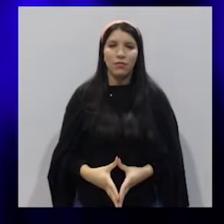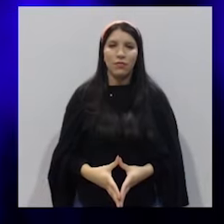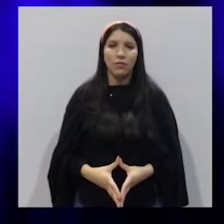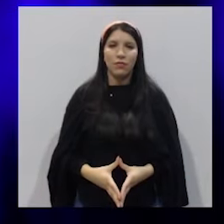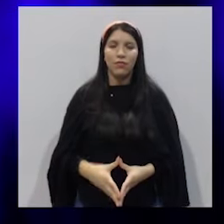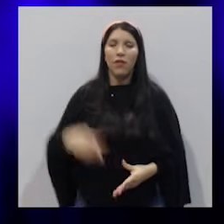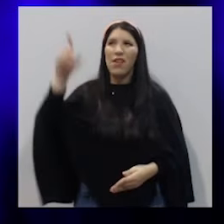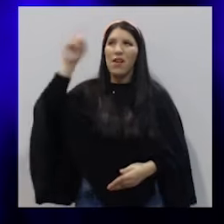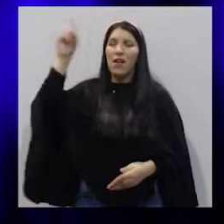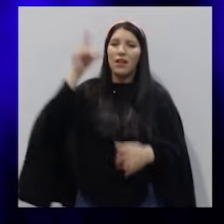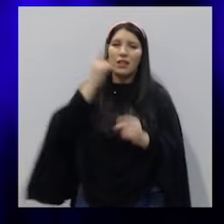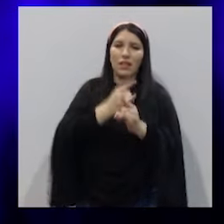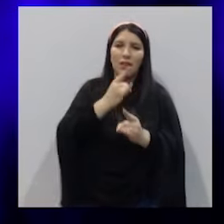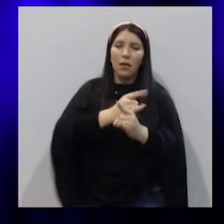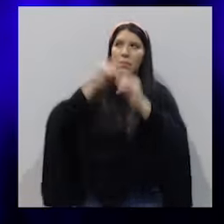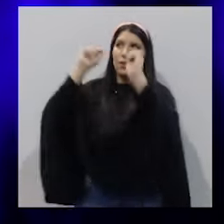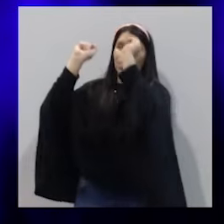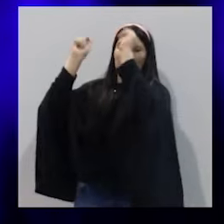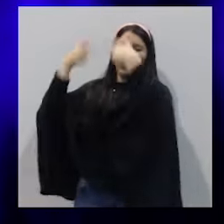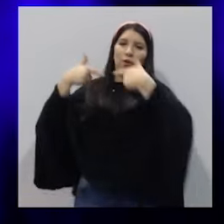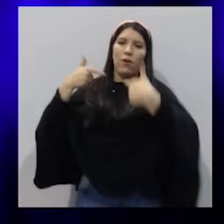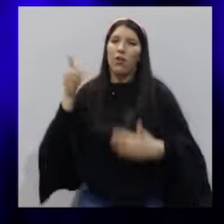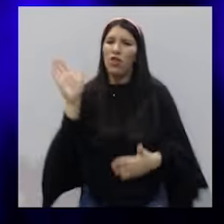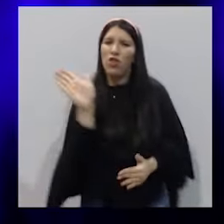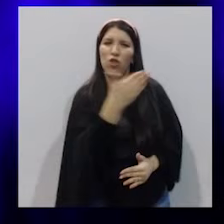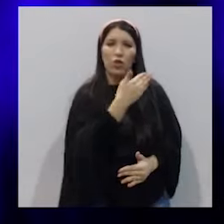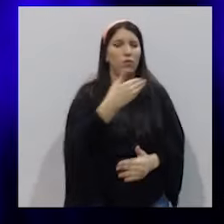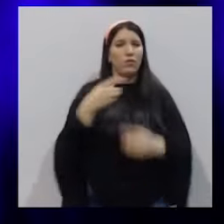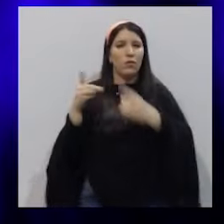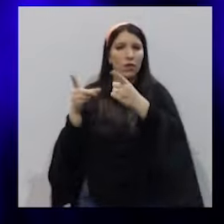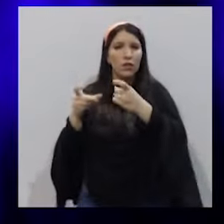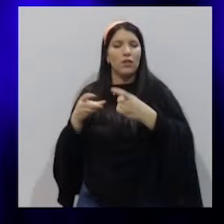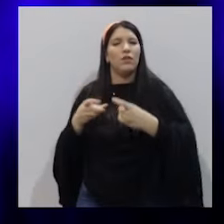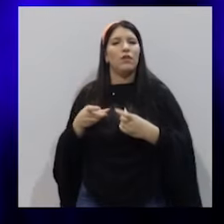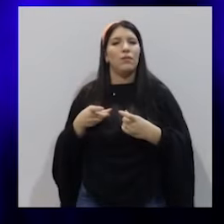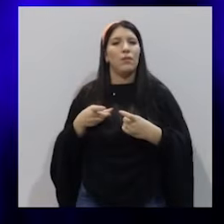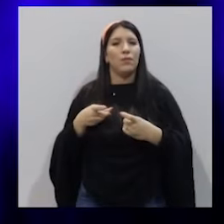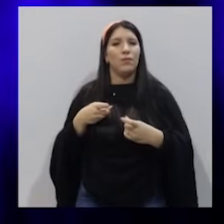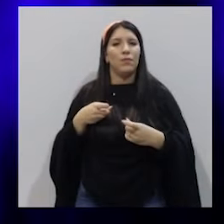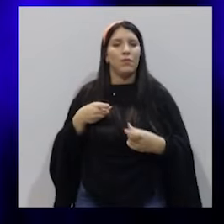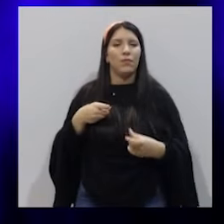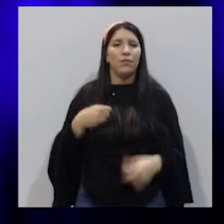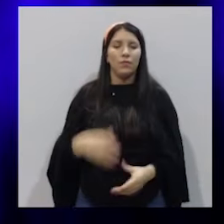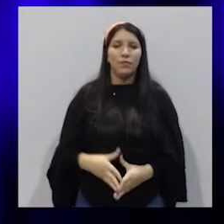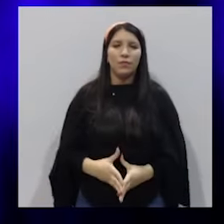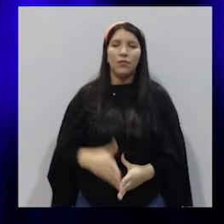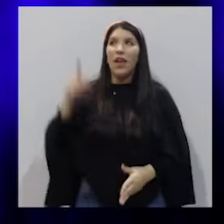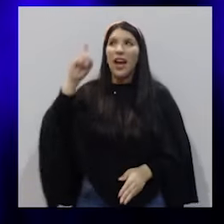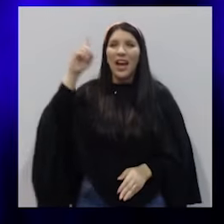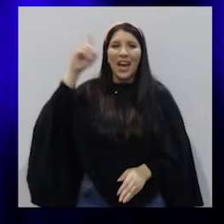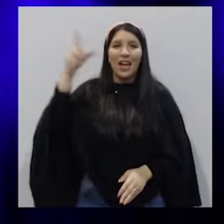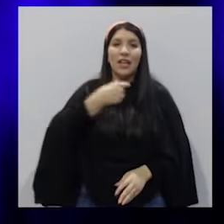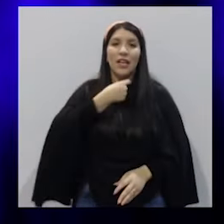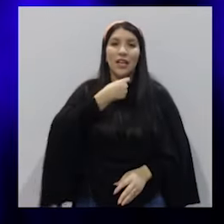todos los días de nuestra vida y el deseo del señor es que tu fe sea cada vez más fuerte que tu vida espiritual